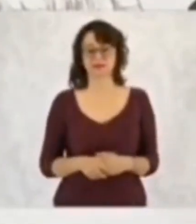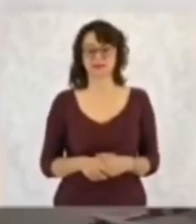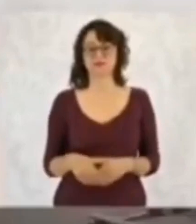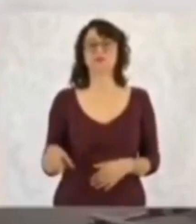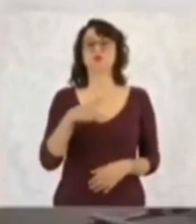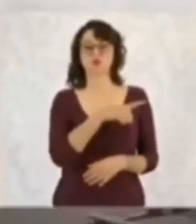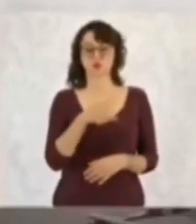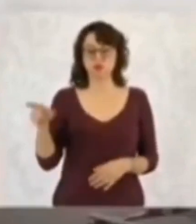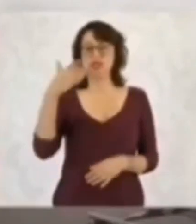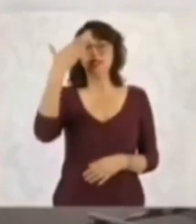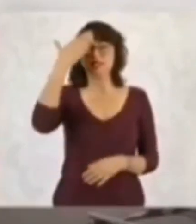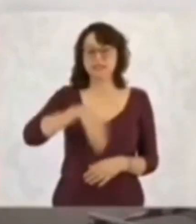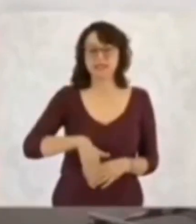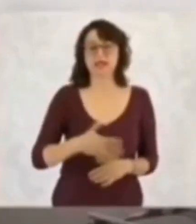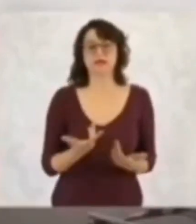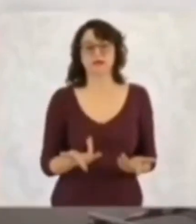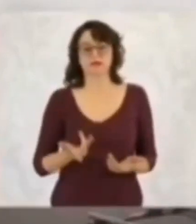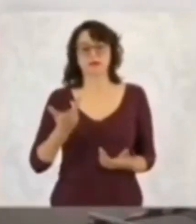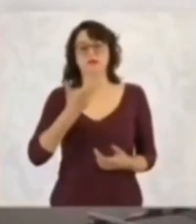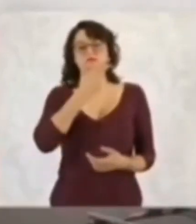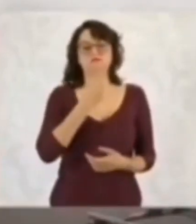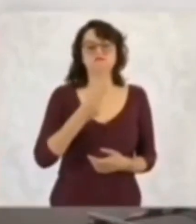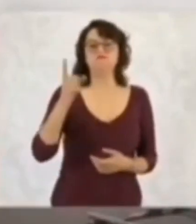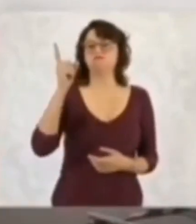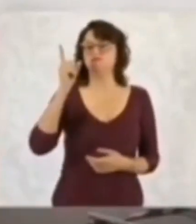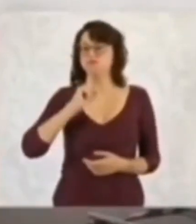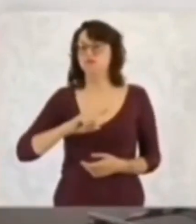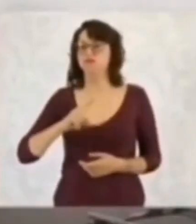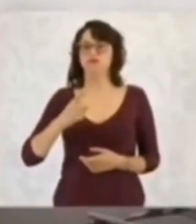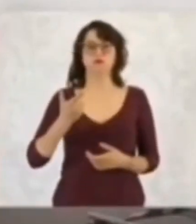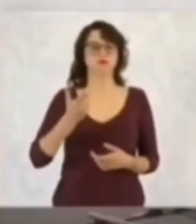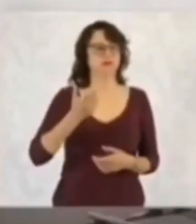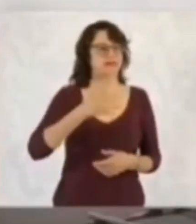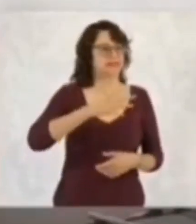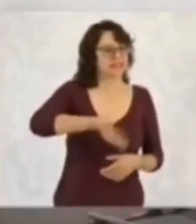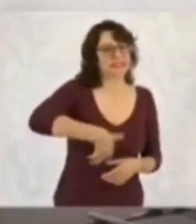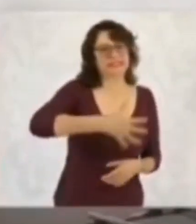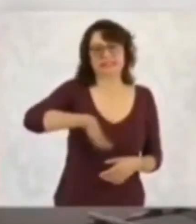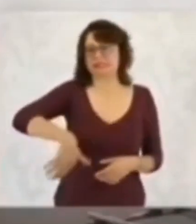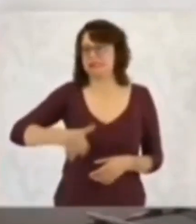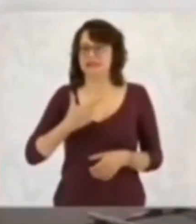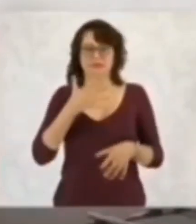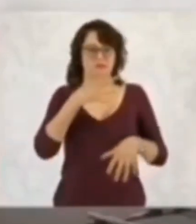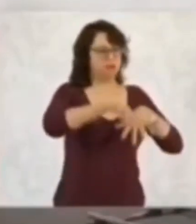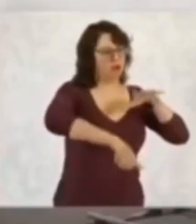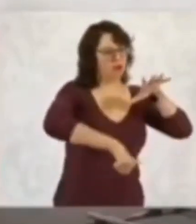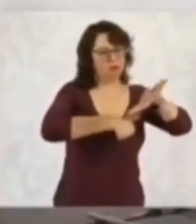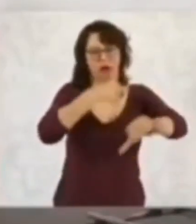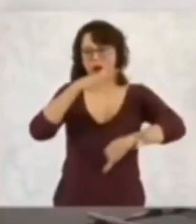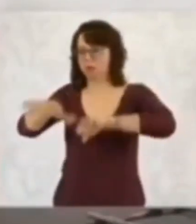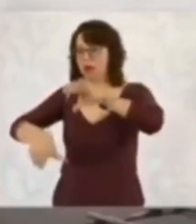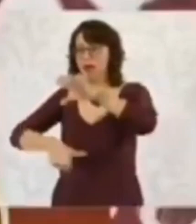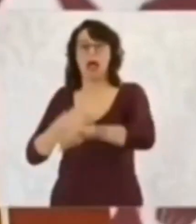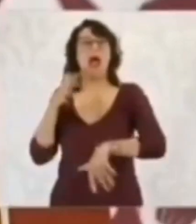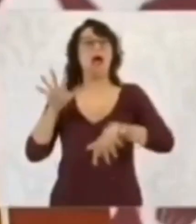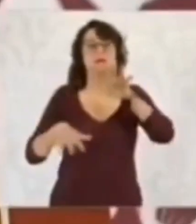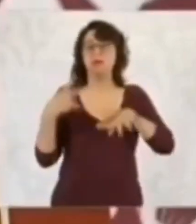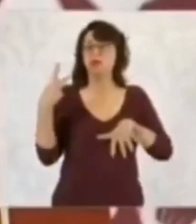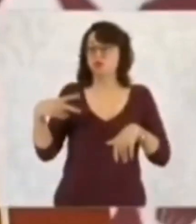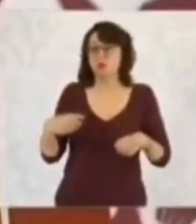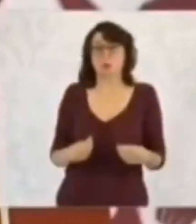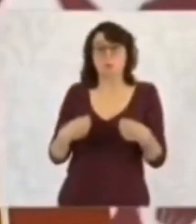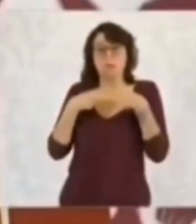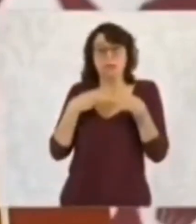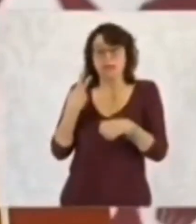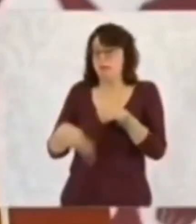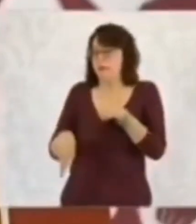Ustedes saben el esfuerzo que realizan nuestros compañeros y compañeras de las diferentes instituciones de seguridad para llevar a cabo estas detenciones, donde muchas veces ponen en